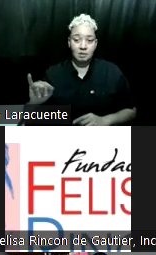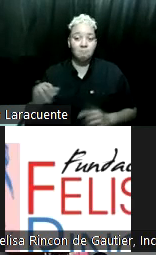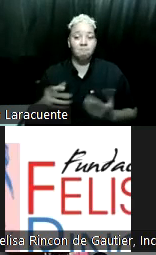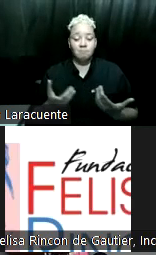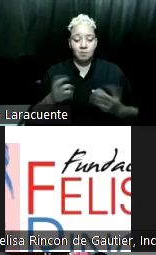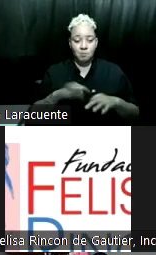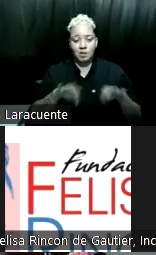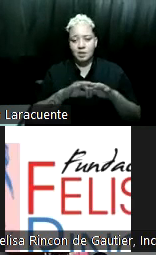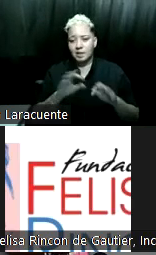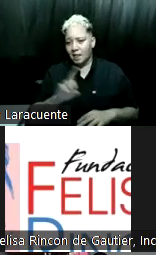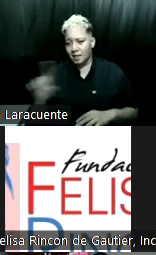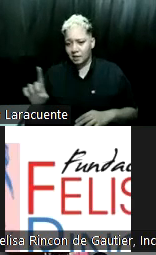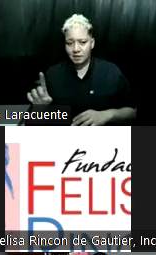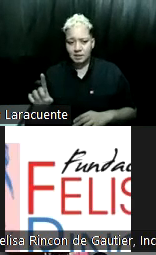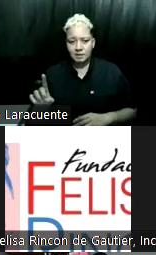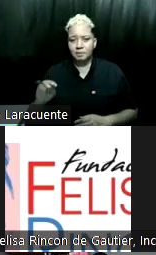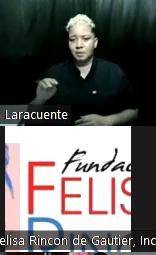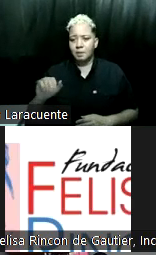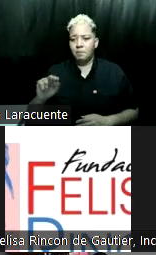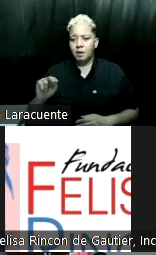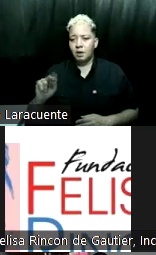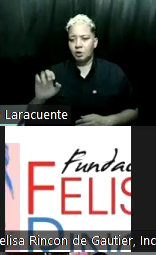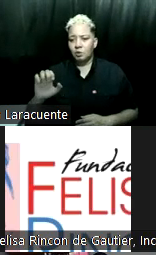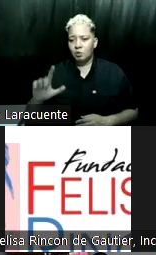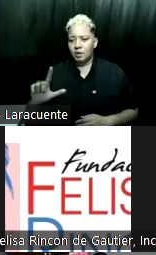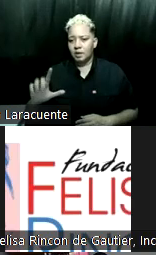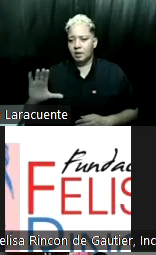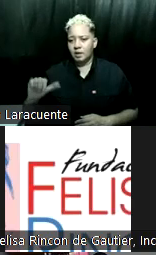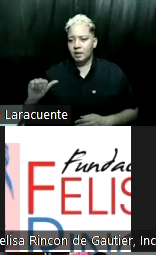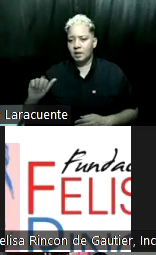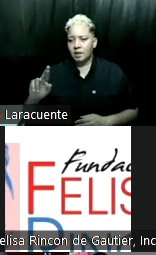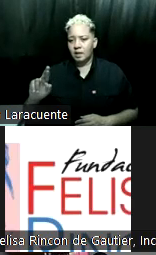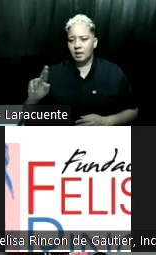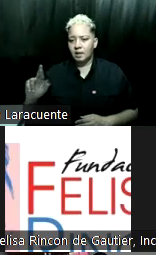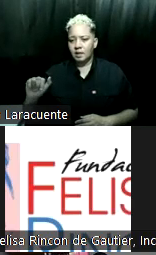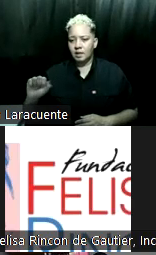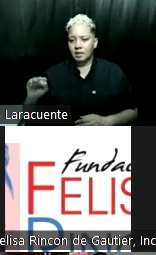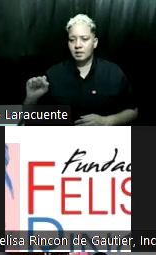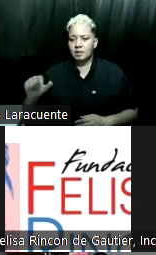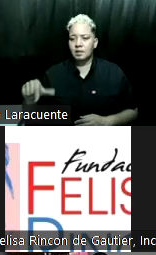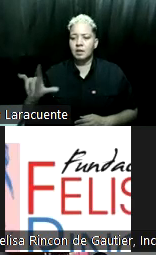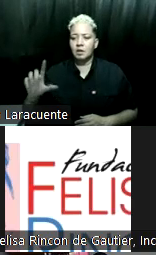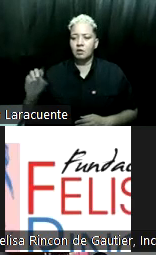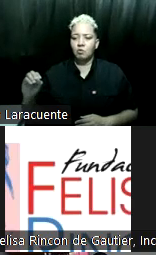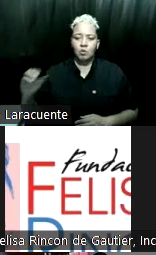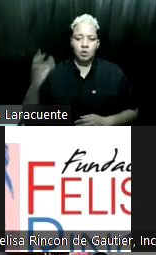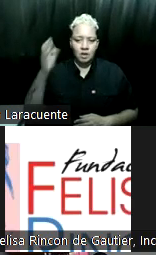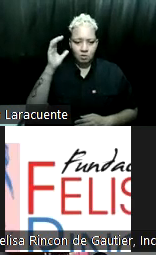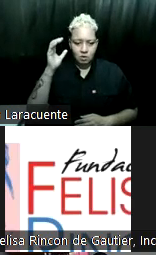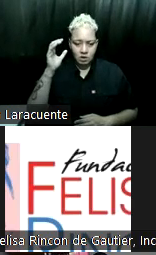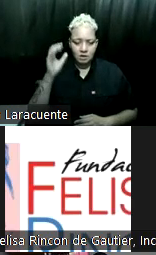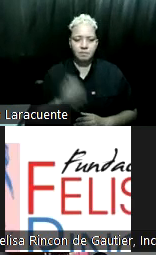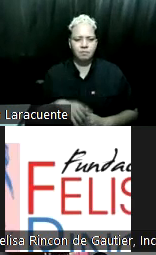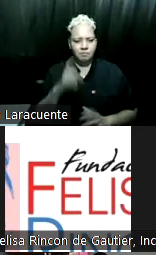mano derecha está la Manuel Carrasquillo El Pen de Carolina. De hecho, que esa foto eh, me llama